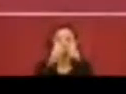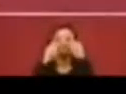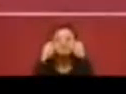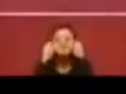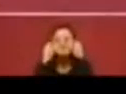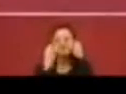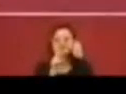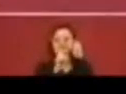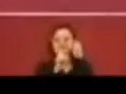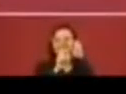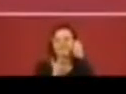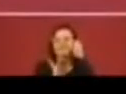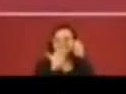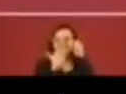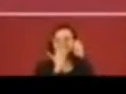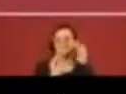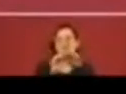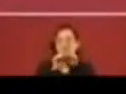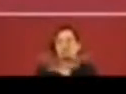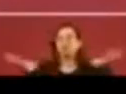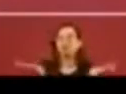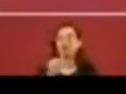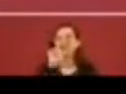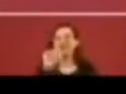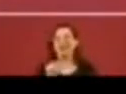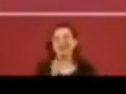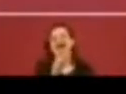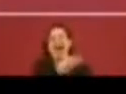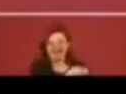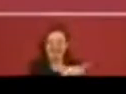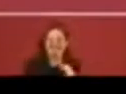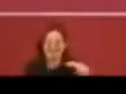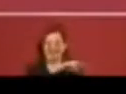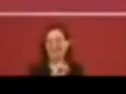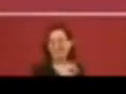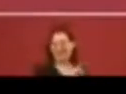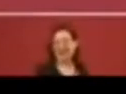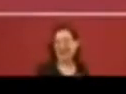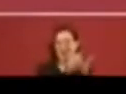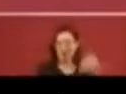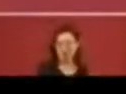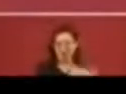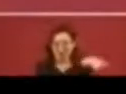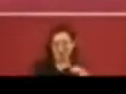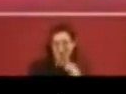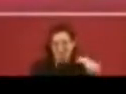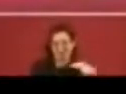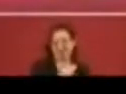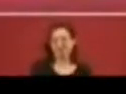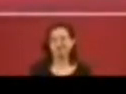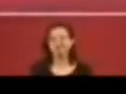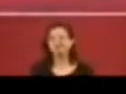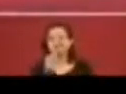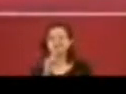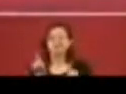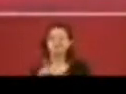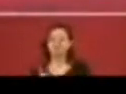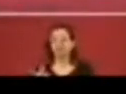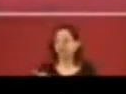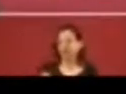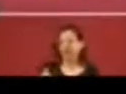ese estornudo se tape, ¿sí? Lo mismo los geles y los desinfectantes de